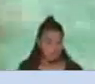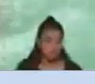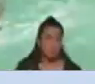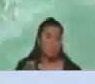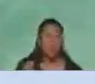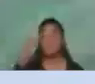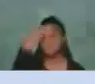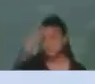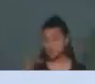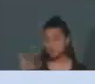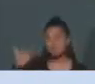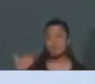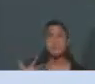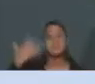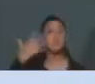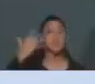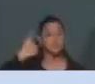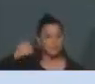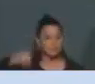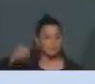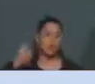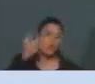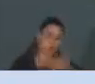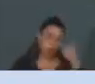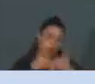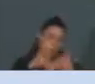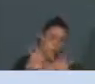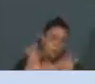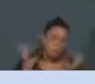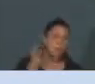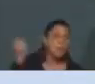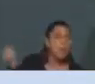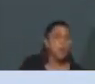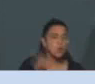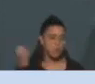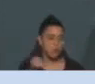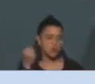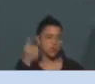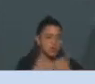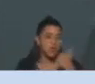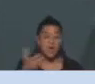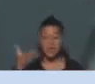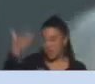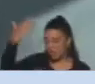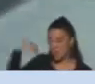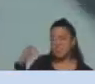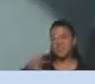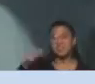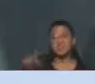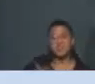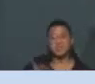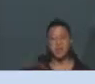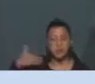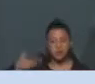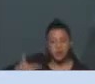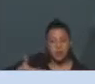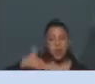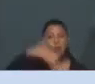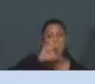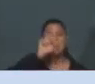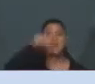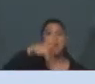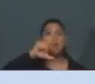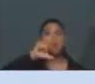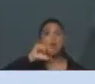campeona nacional. Y aparte es un torneo muy, muy importante. Este es un torneo que se hace 36 años en Mococa, en la ciudad de